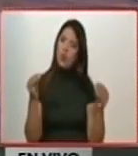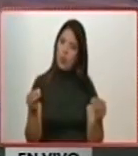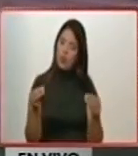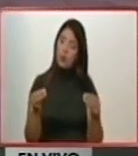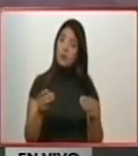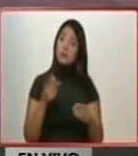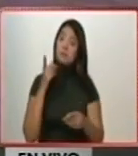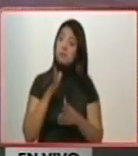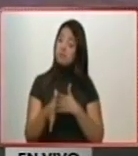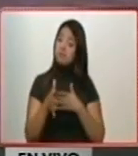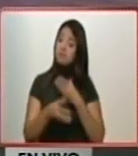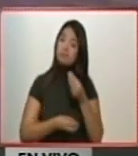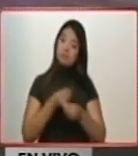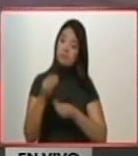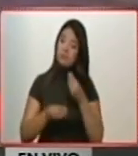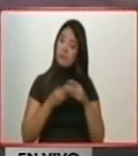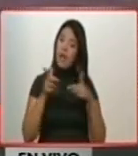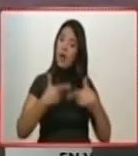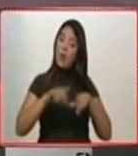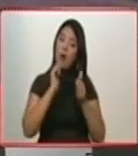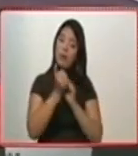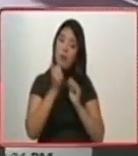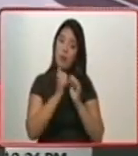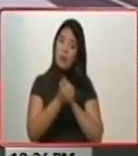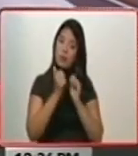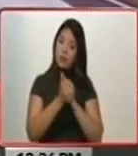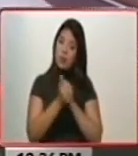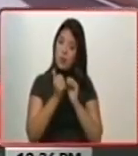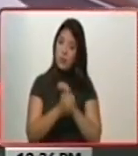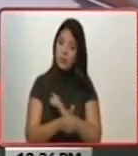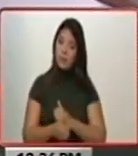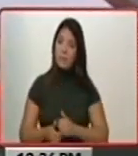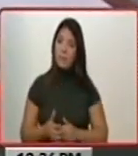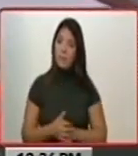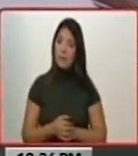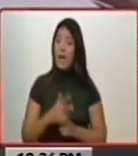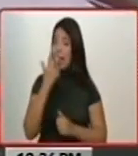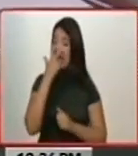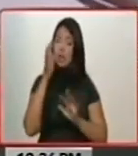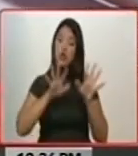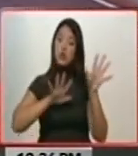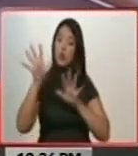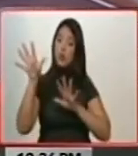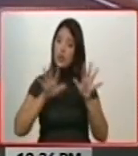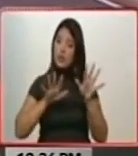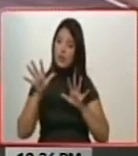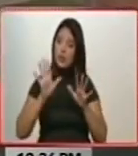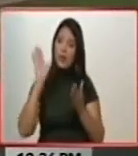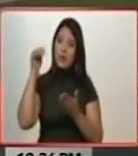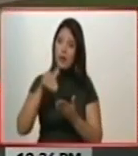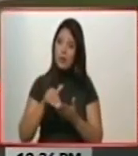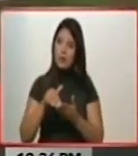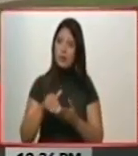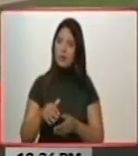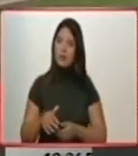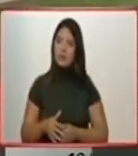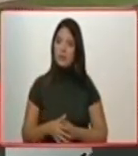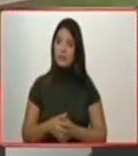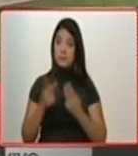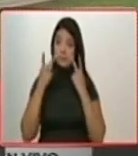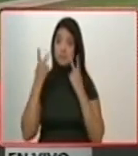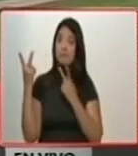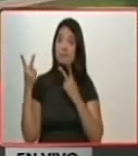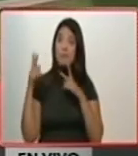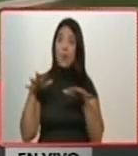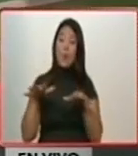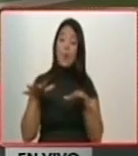el complejo deportivo y turístico de Choroní. Vamos a pasar, Carlos, miren, el